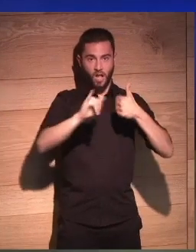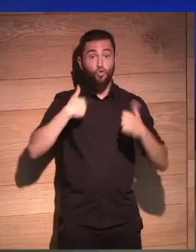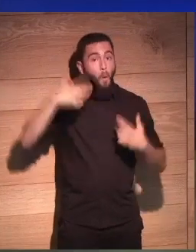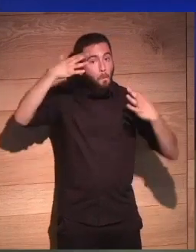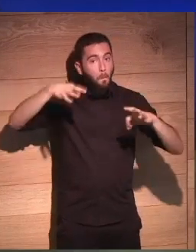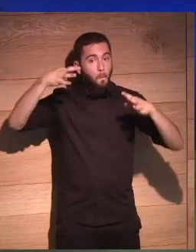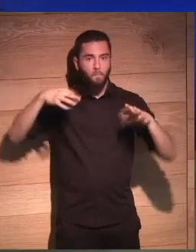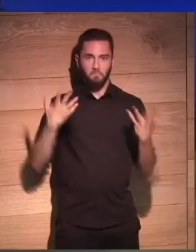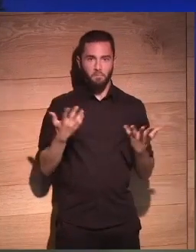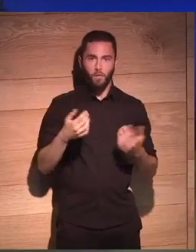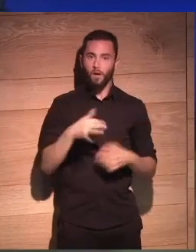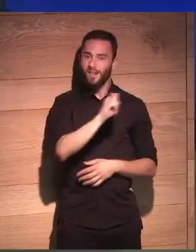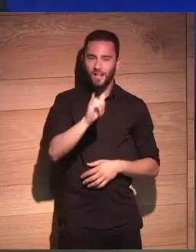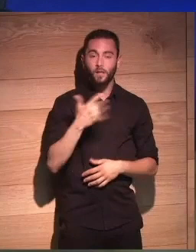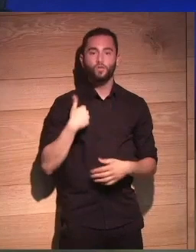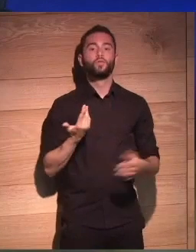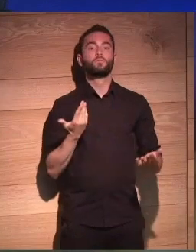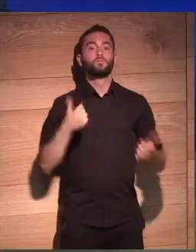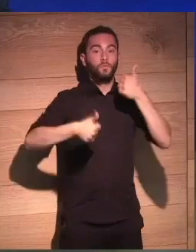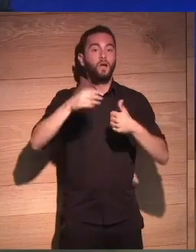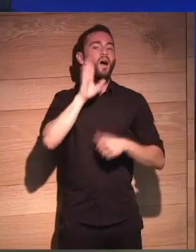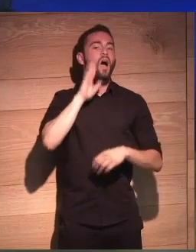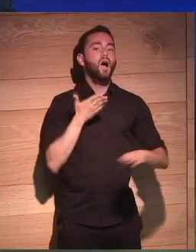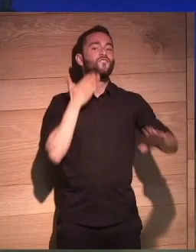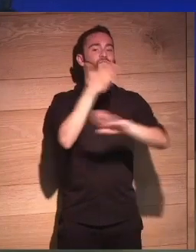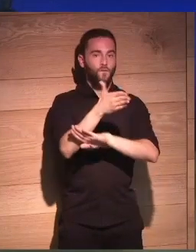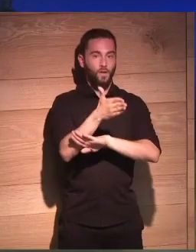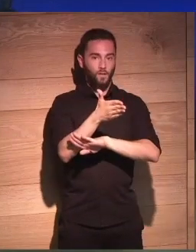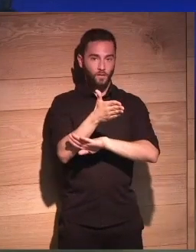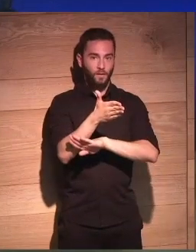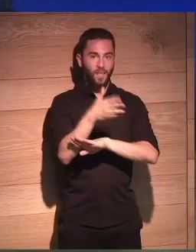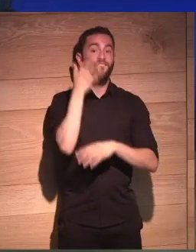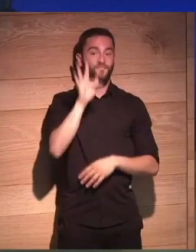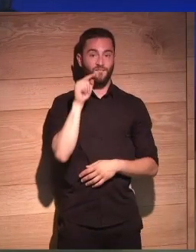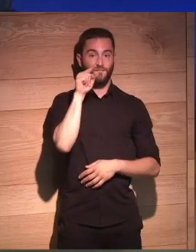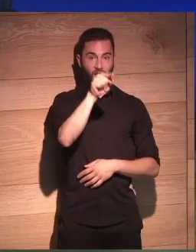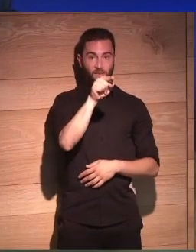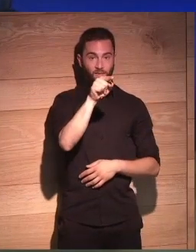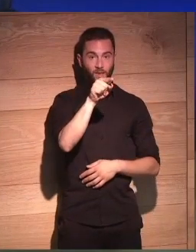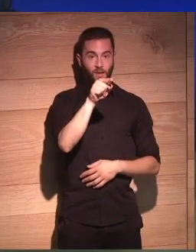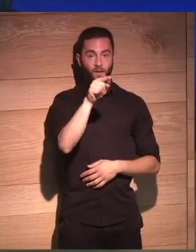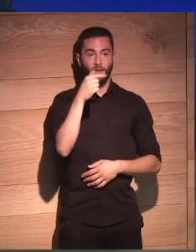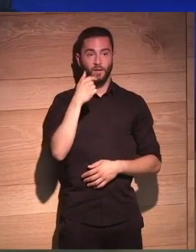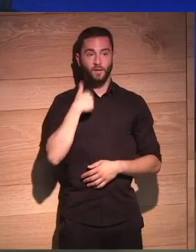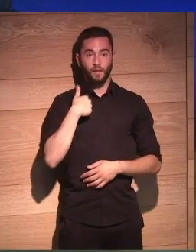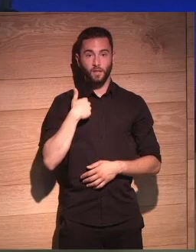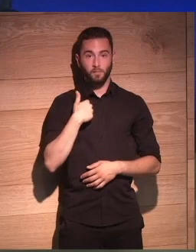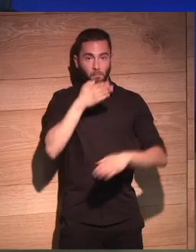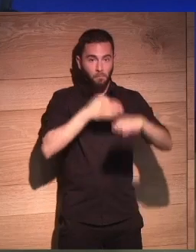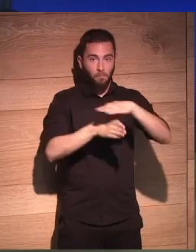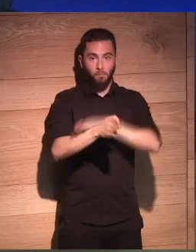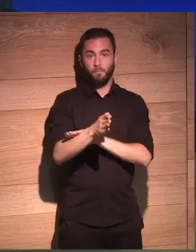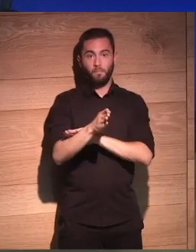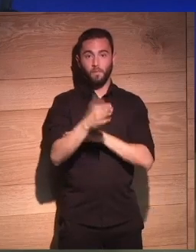es enorme, ¿no?, en el mundo. Fui a este campeonato, ¿no?, en Francia, y entré al velódromo y había